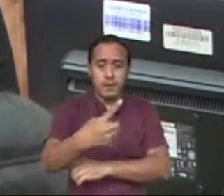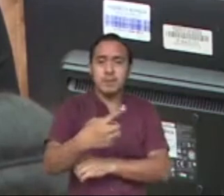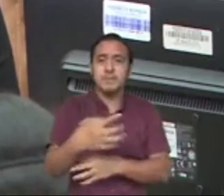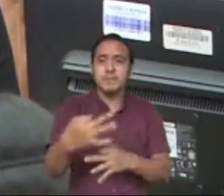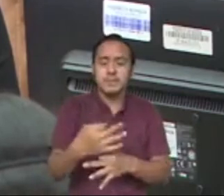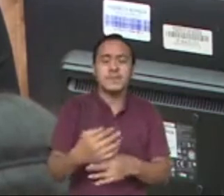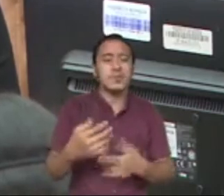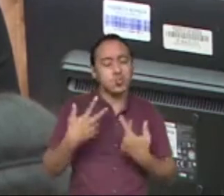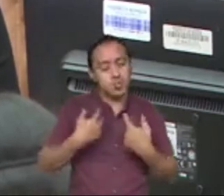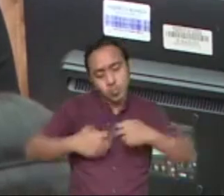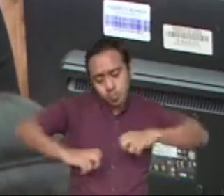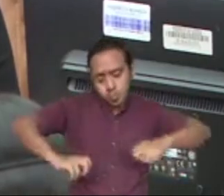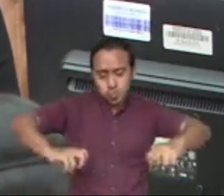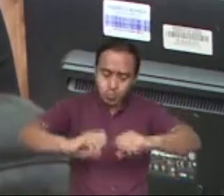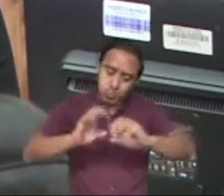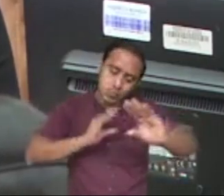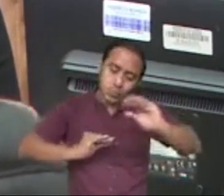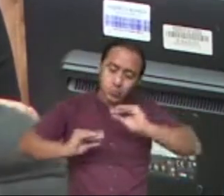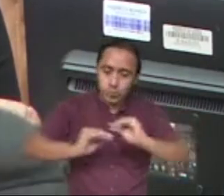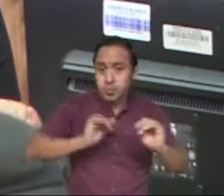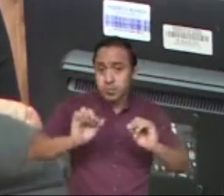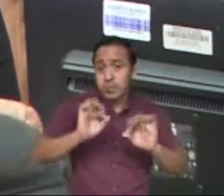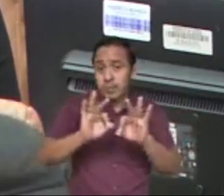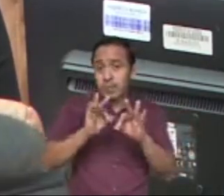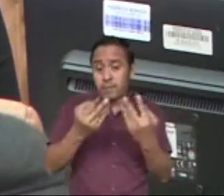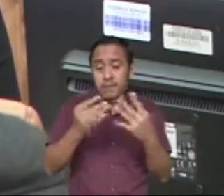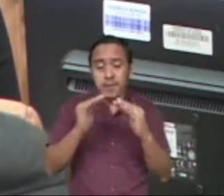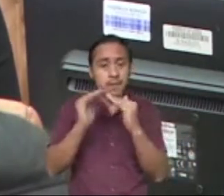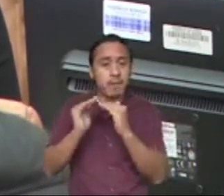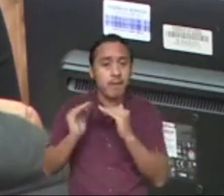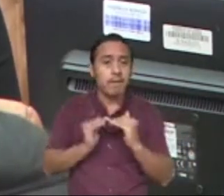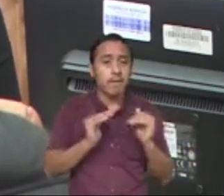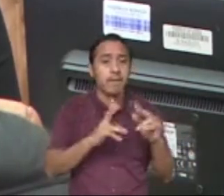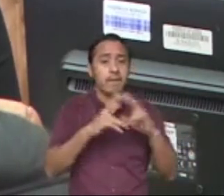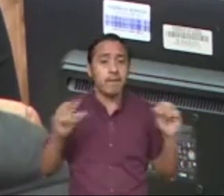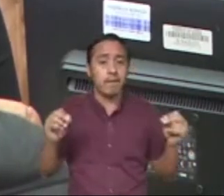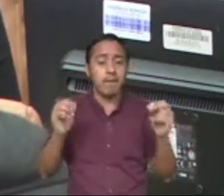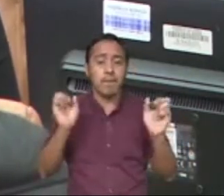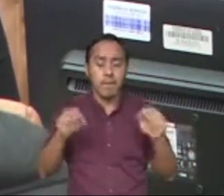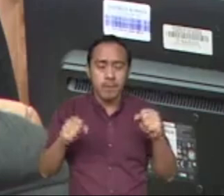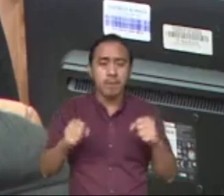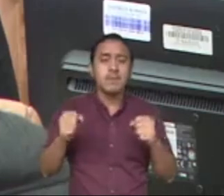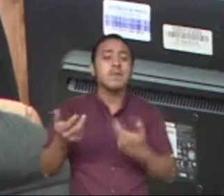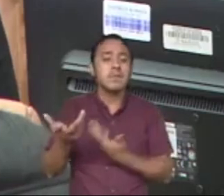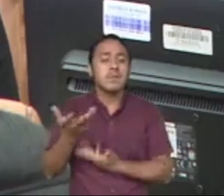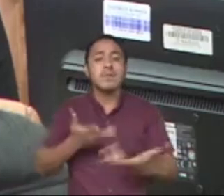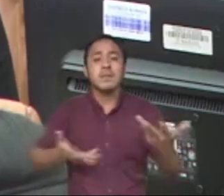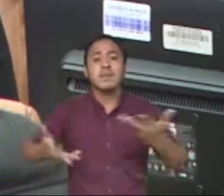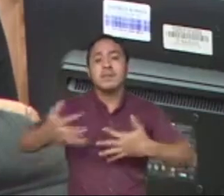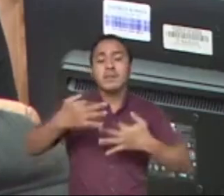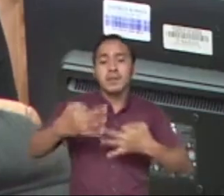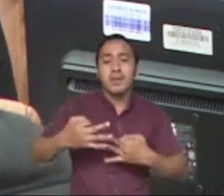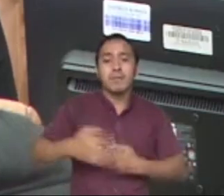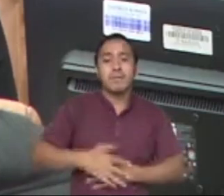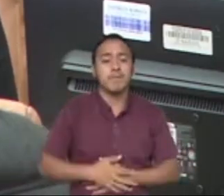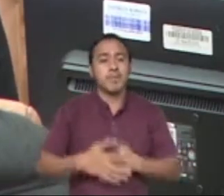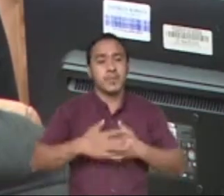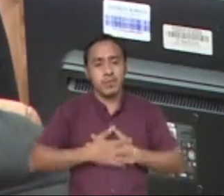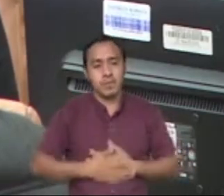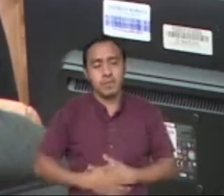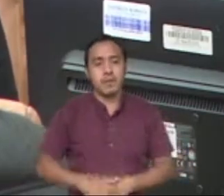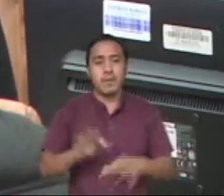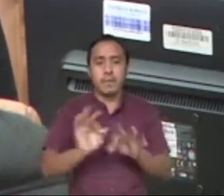de encuentro en todos los hogares nicaragüenses, que nos permita una convivencia